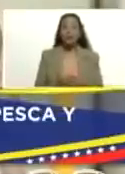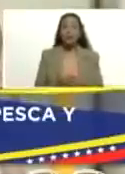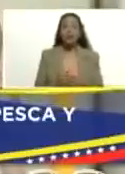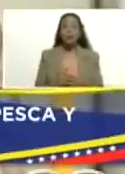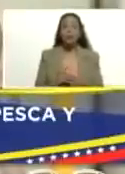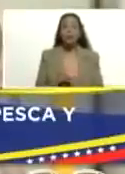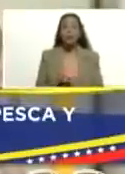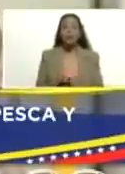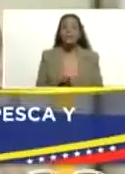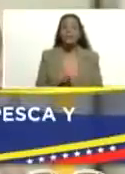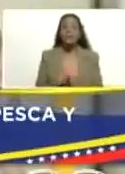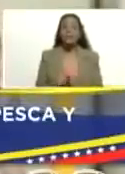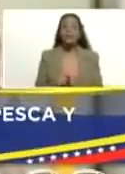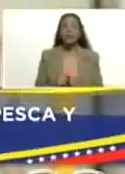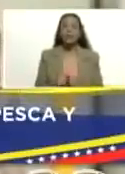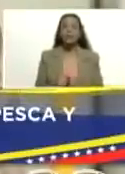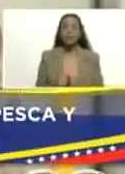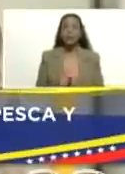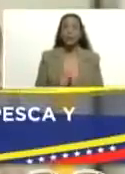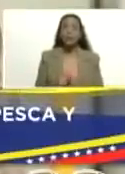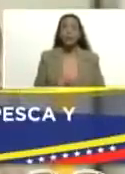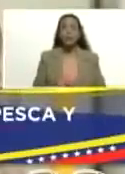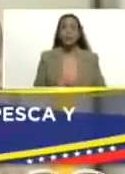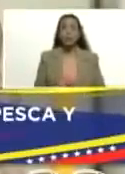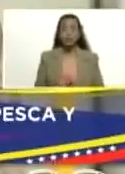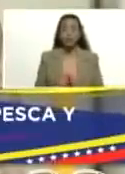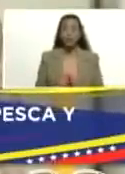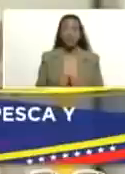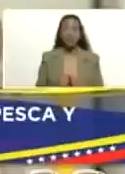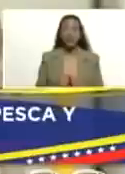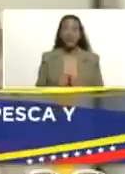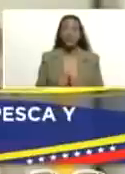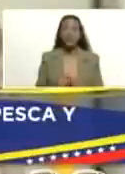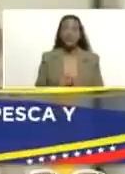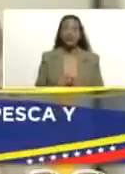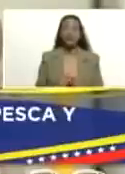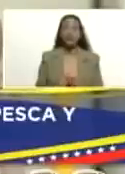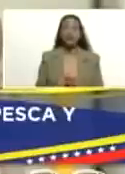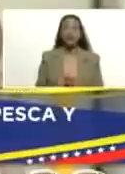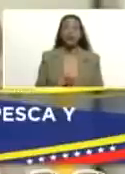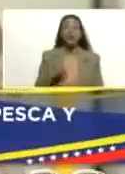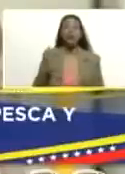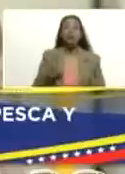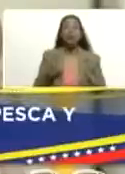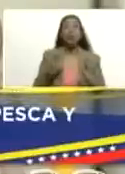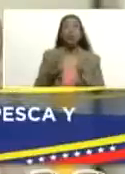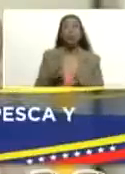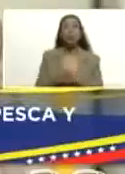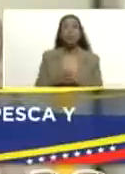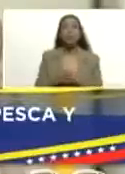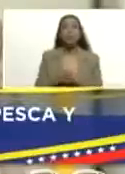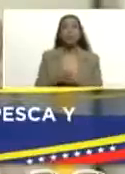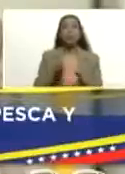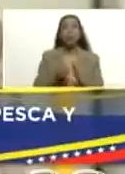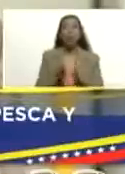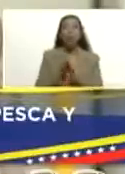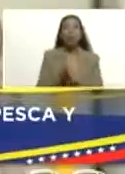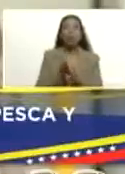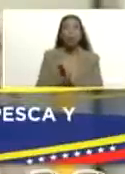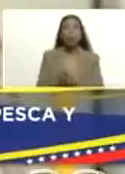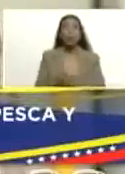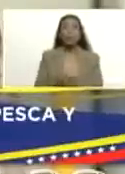Alguien que viva su vida desde el odio, desde la venganza, desde el revanchismo,